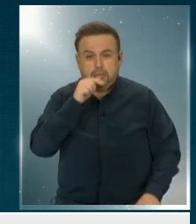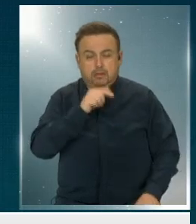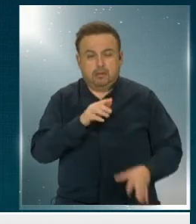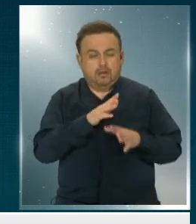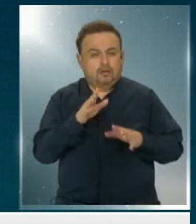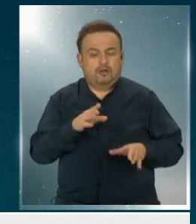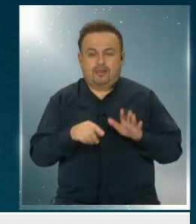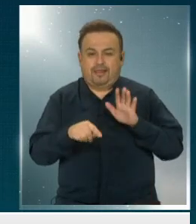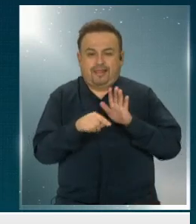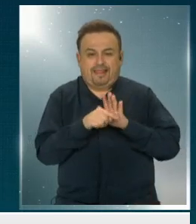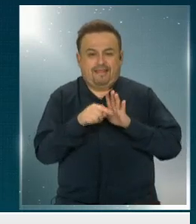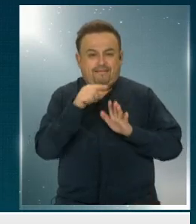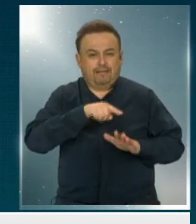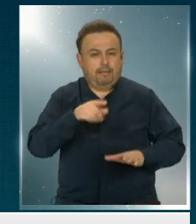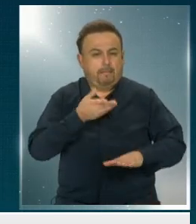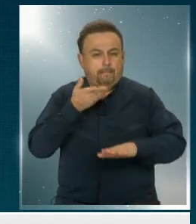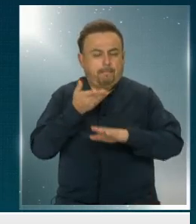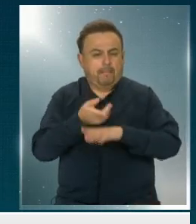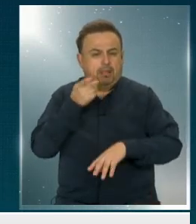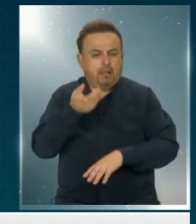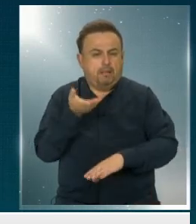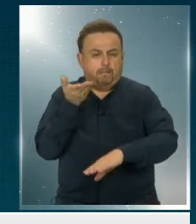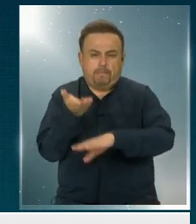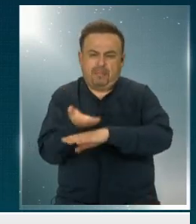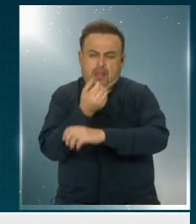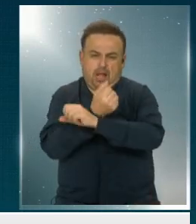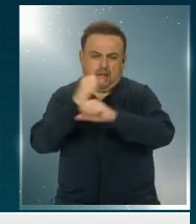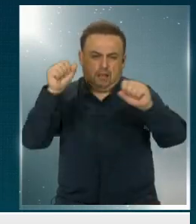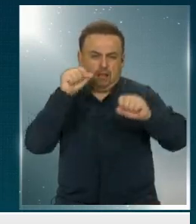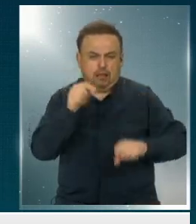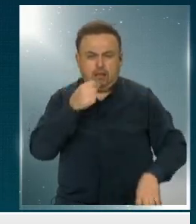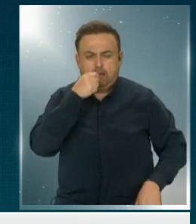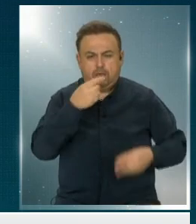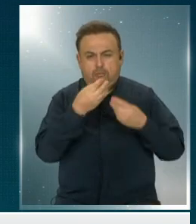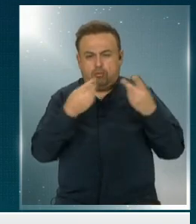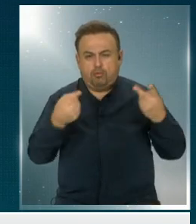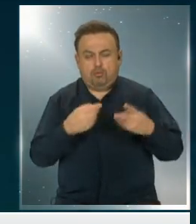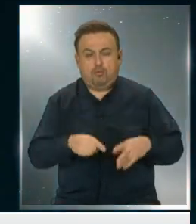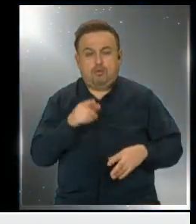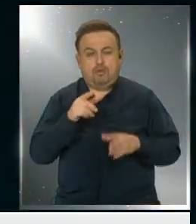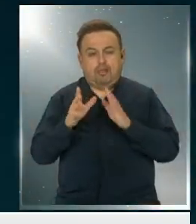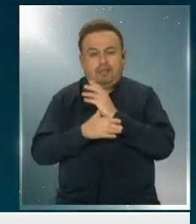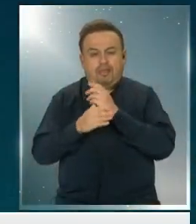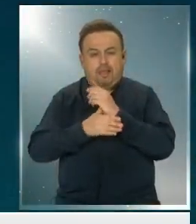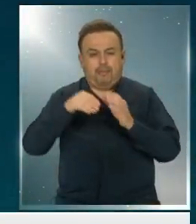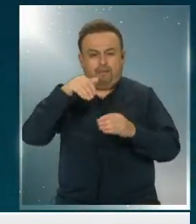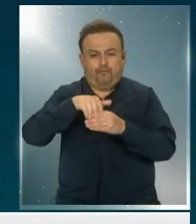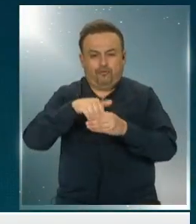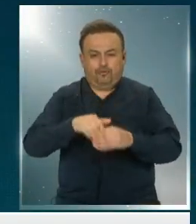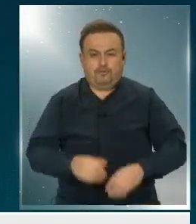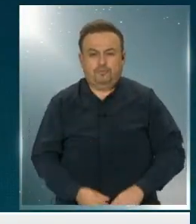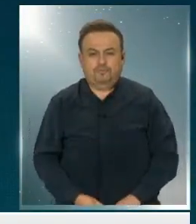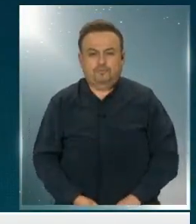efecto contrario entre quienes exigen la renuncia de Lukashenko por acusaciones de fraude electoral.